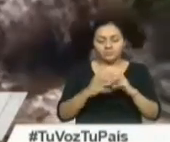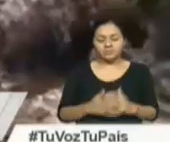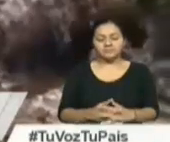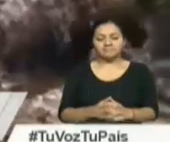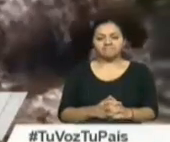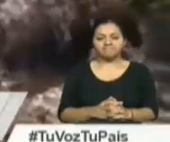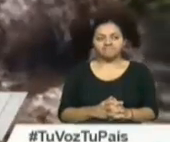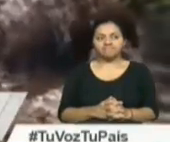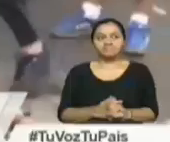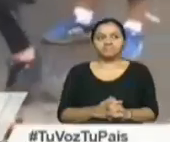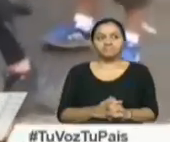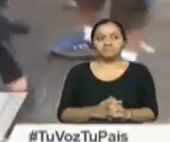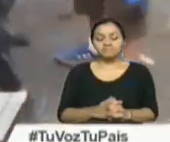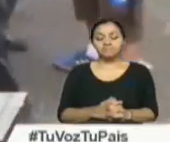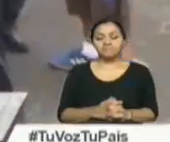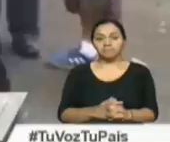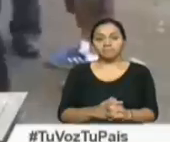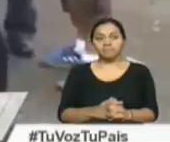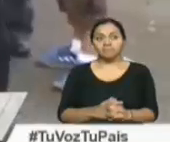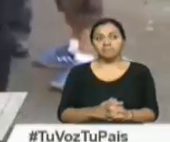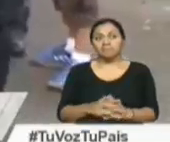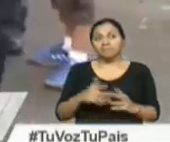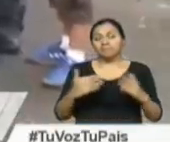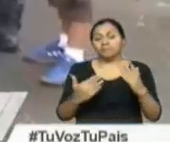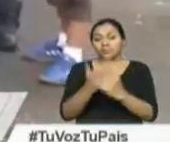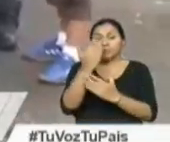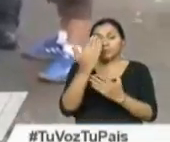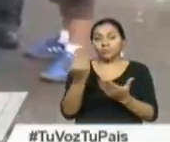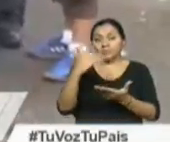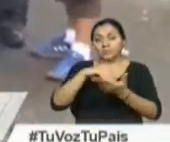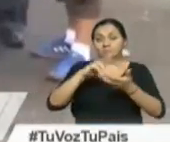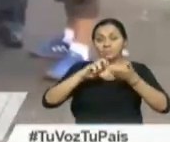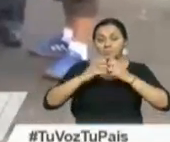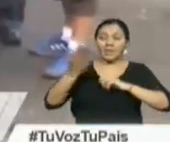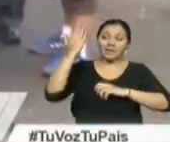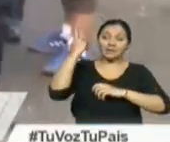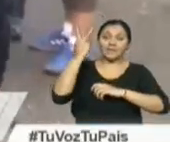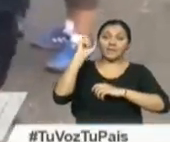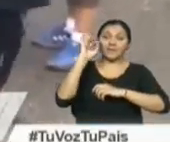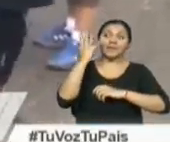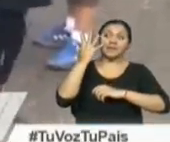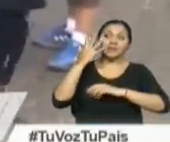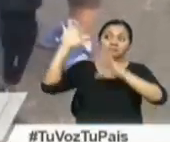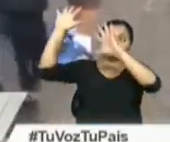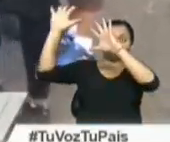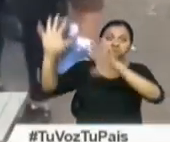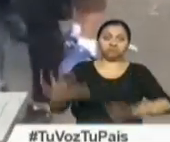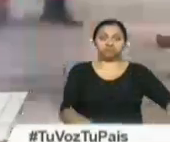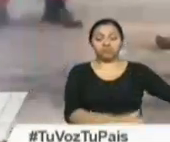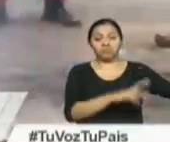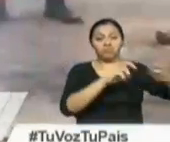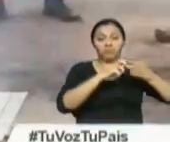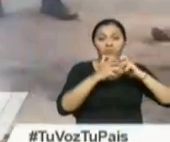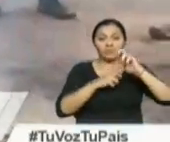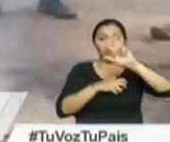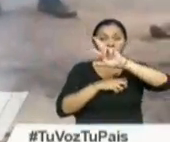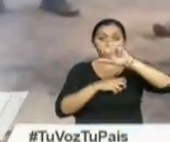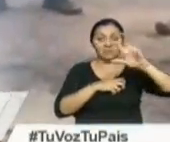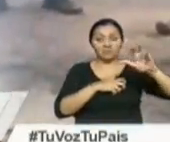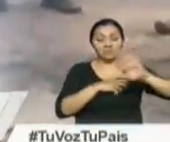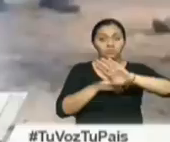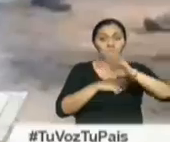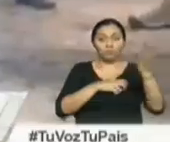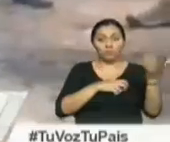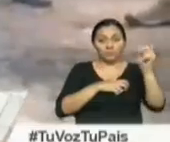la gravedad de lo ocurrido. Esta nueva tragedia se produce 20 días después de una avalancha que dejó más de 300 muertos en la